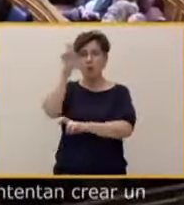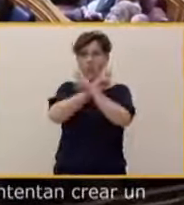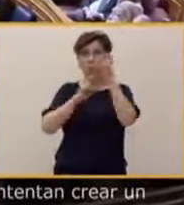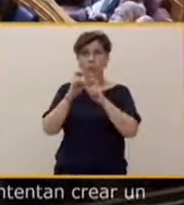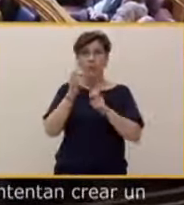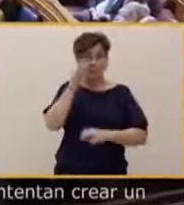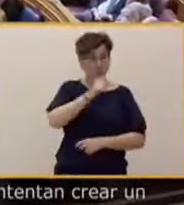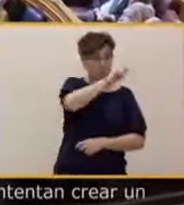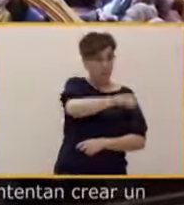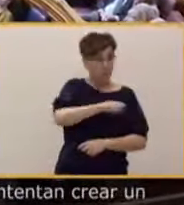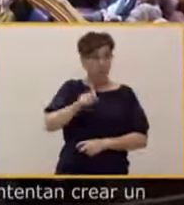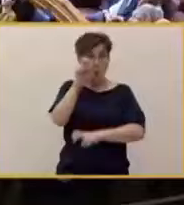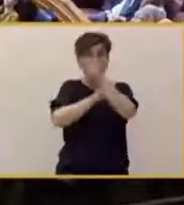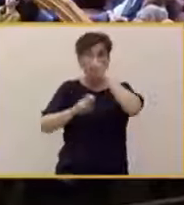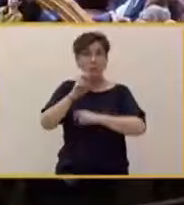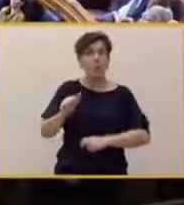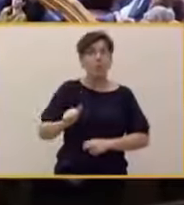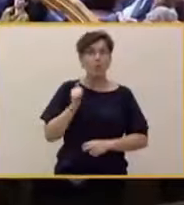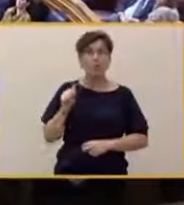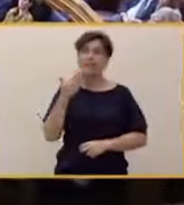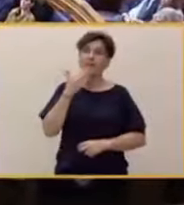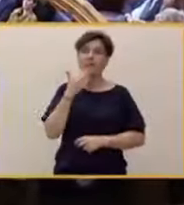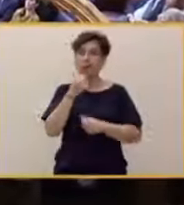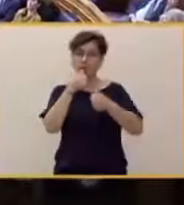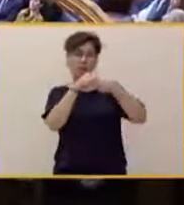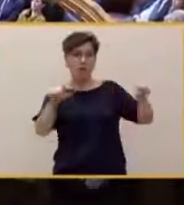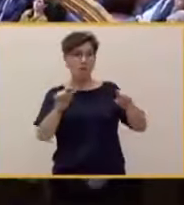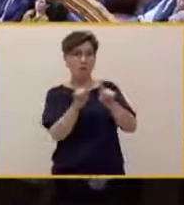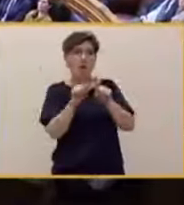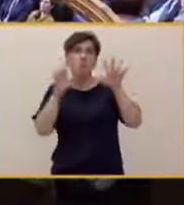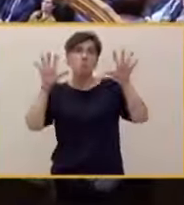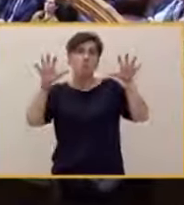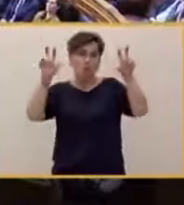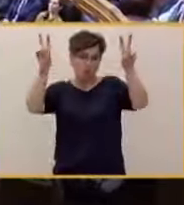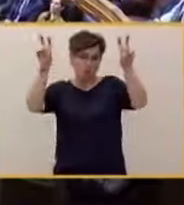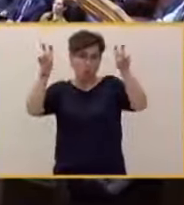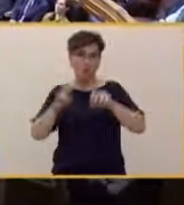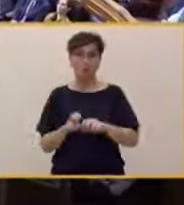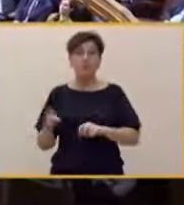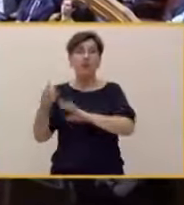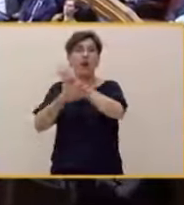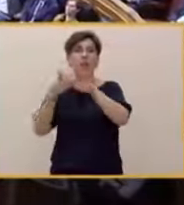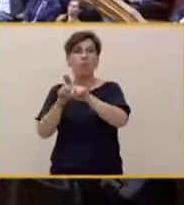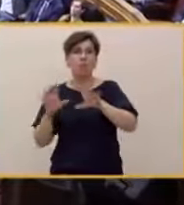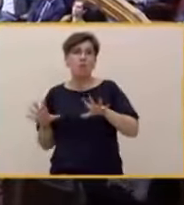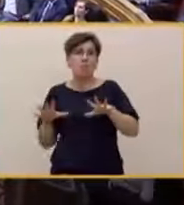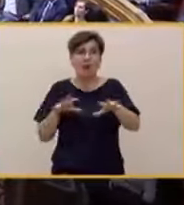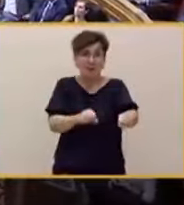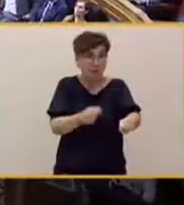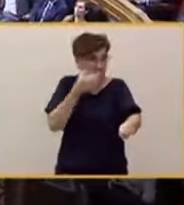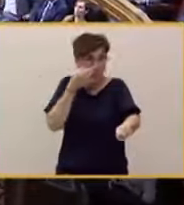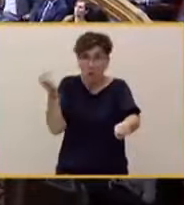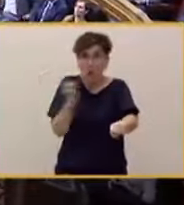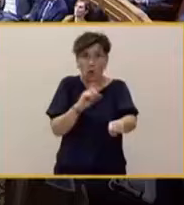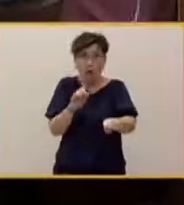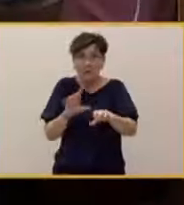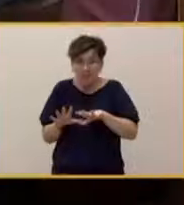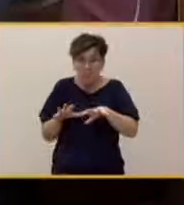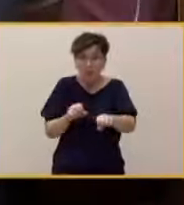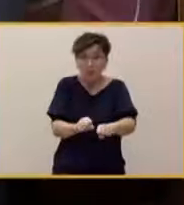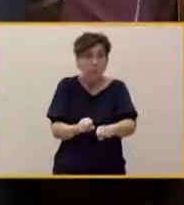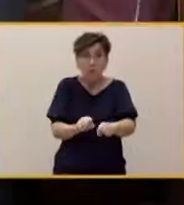de un 80%. Y si hablamos de inseguridad, las cifras hablan por sí solas. Los datos pintan un panorama bastante diferente al que